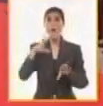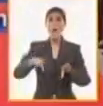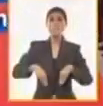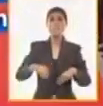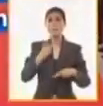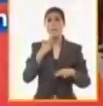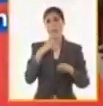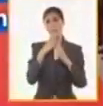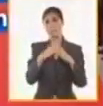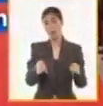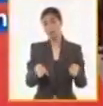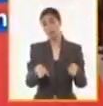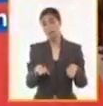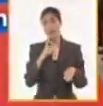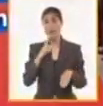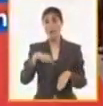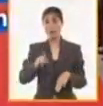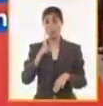pasivo.